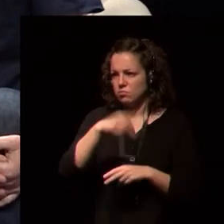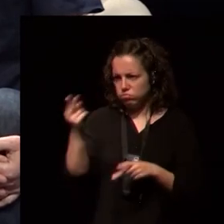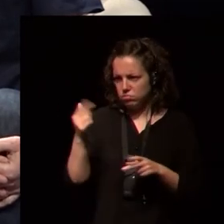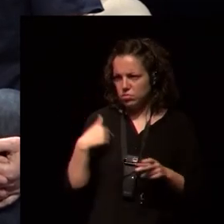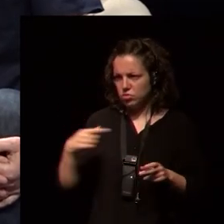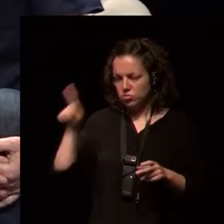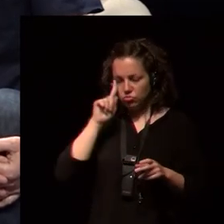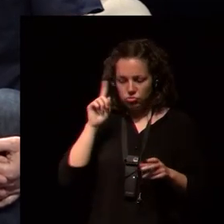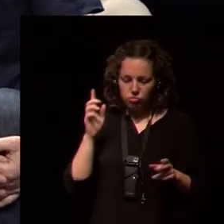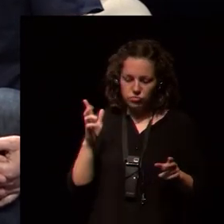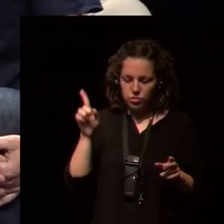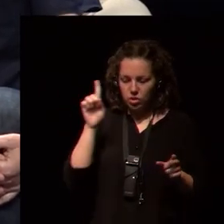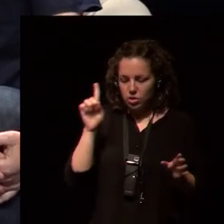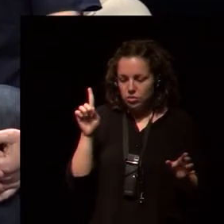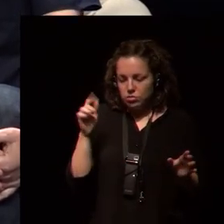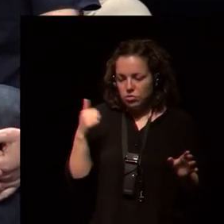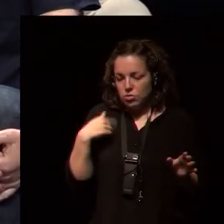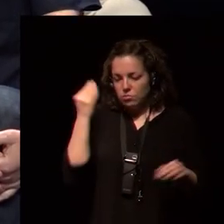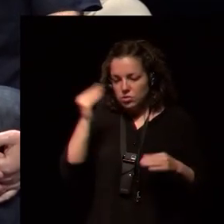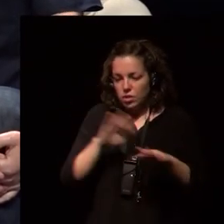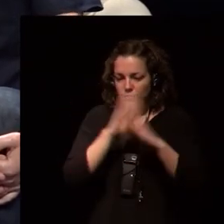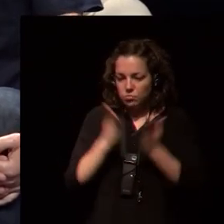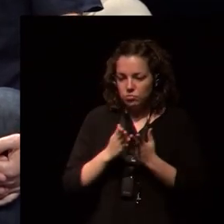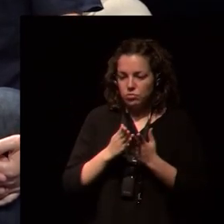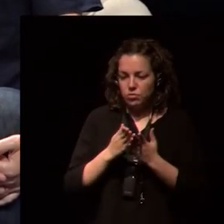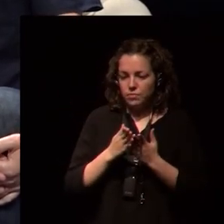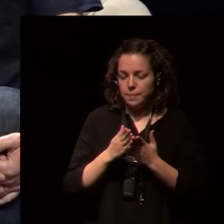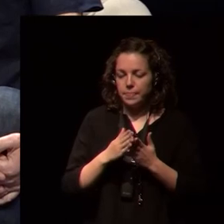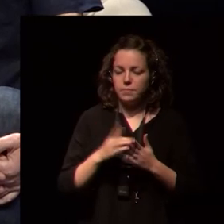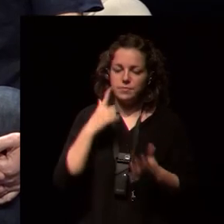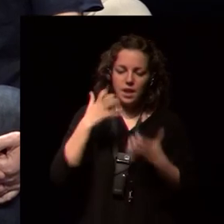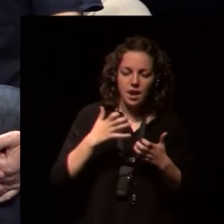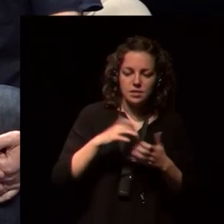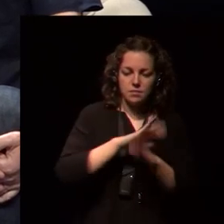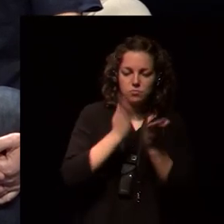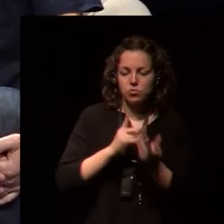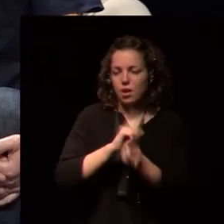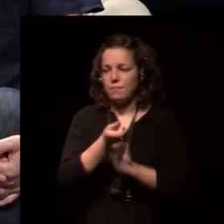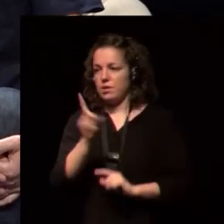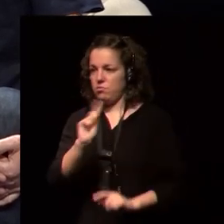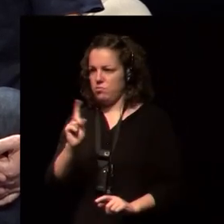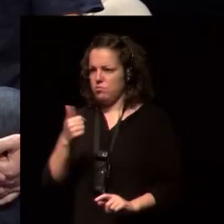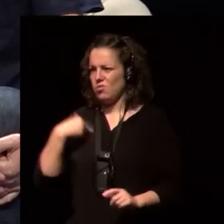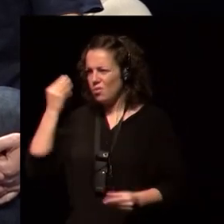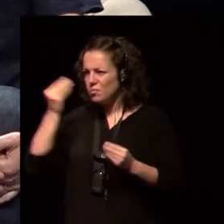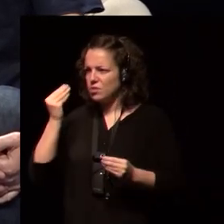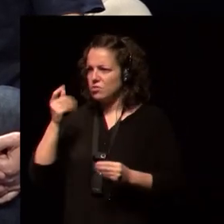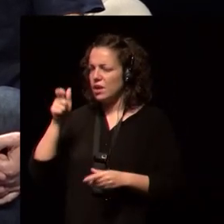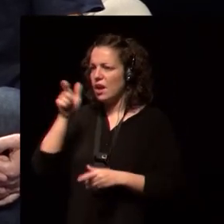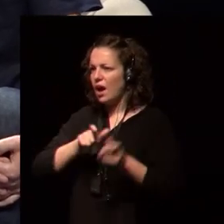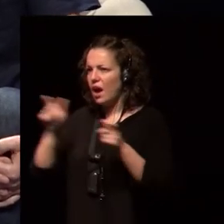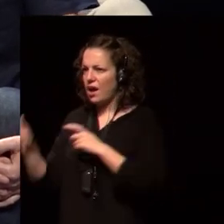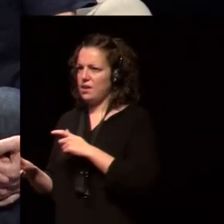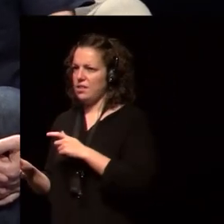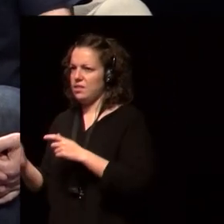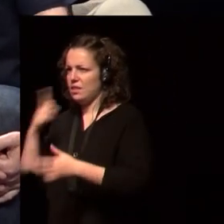ese comentario. Yo no creo que el arte cambie el mundo. Yo creo que el arte cambia a las personas que cambian el